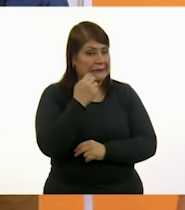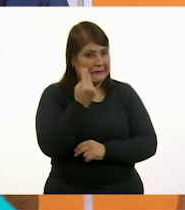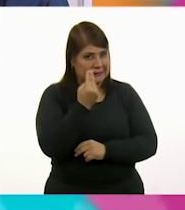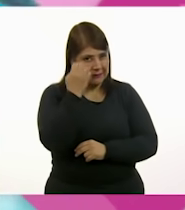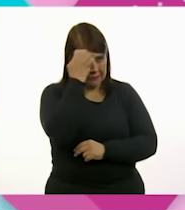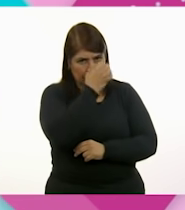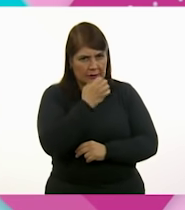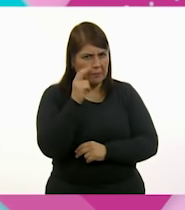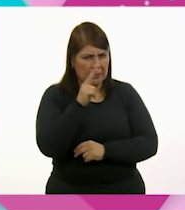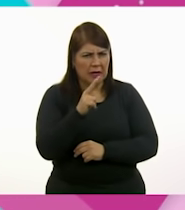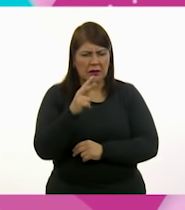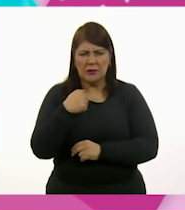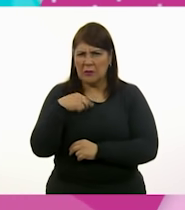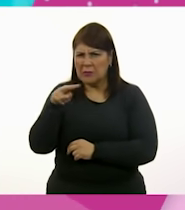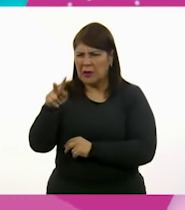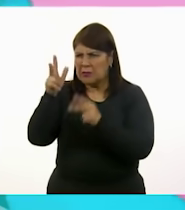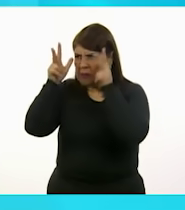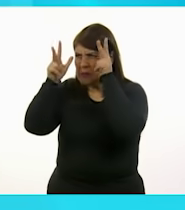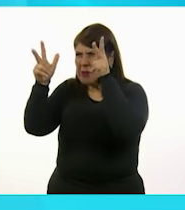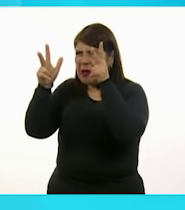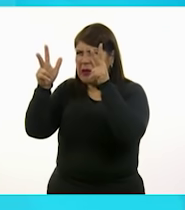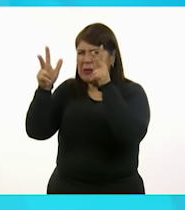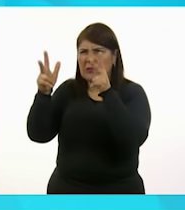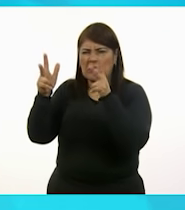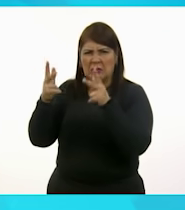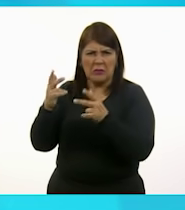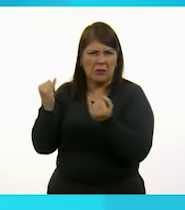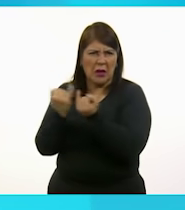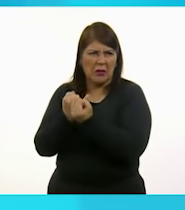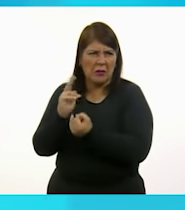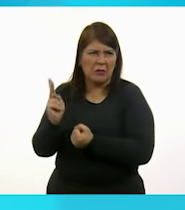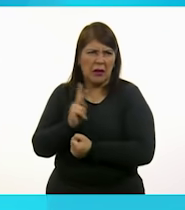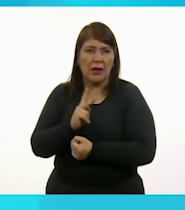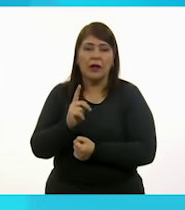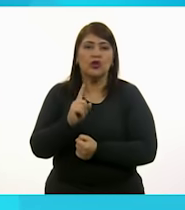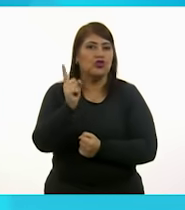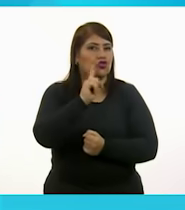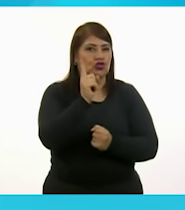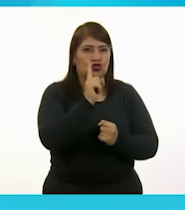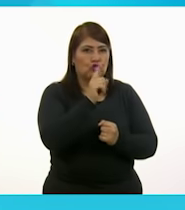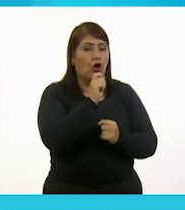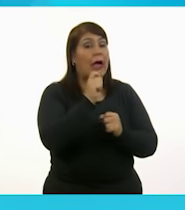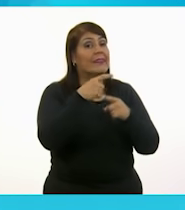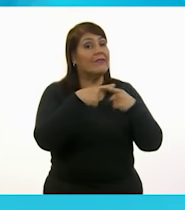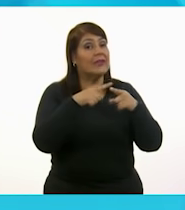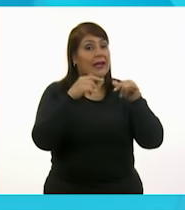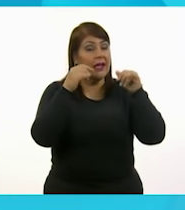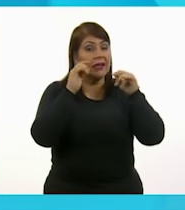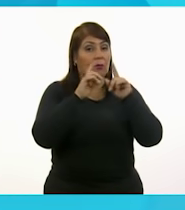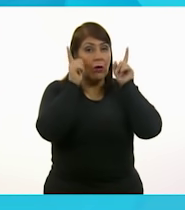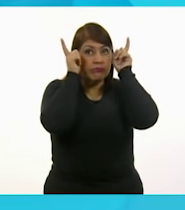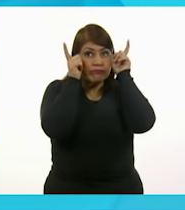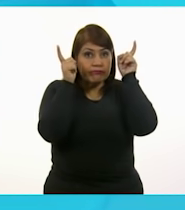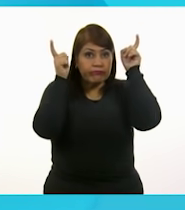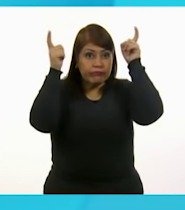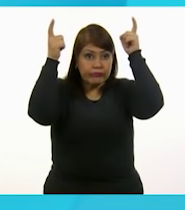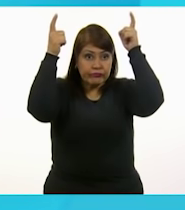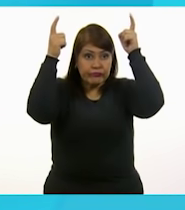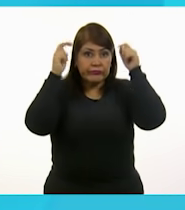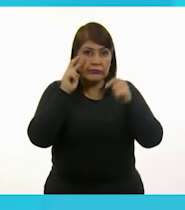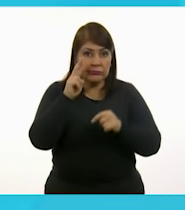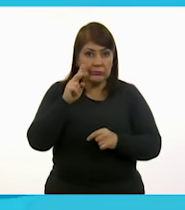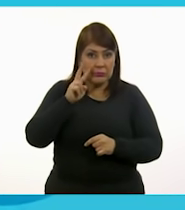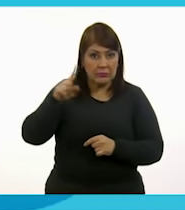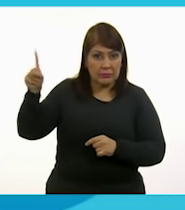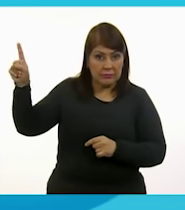Pues sí, a mí me parece que es un venado porque tiene cuernos, miren Pero observa la forma de sus cuernos, Pepe Ah, cierto, tienes